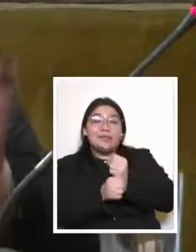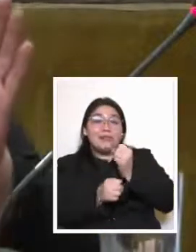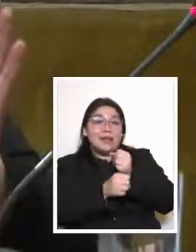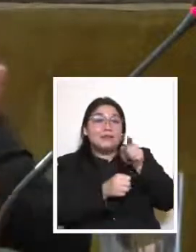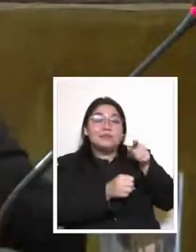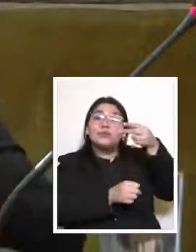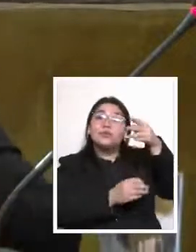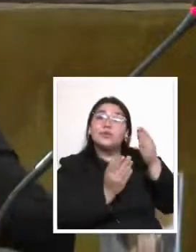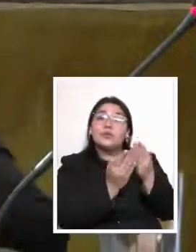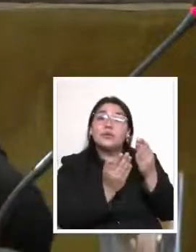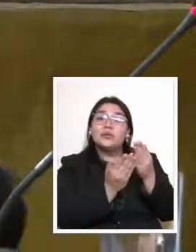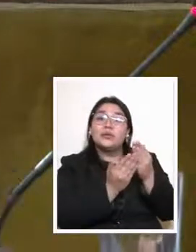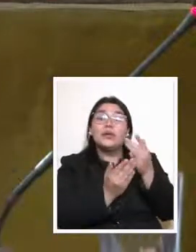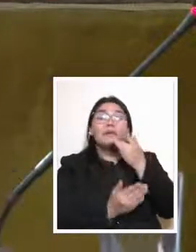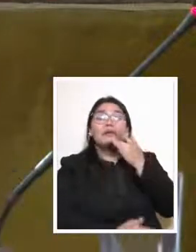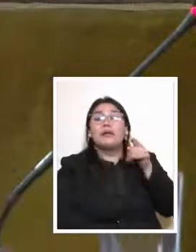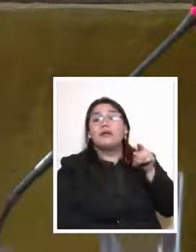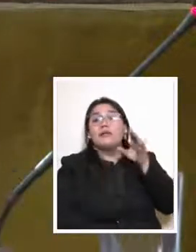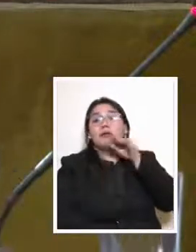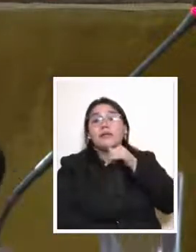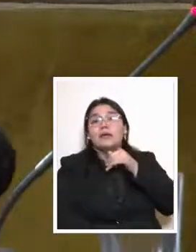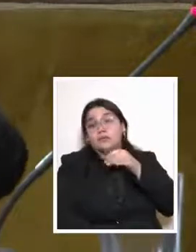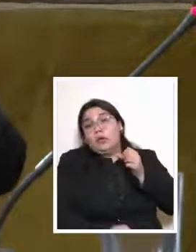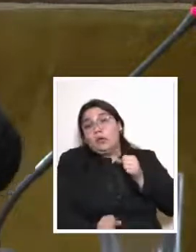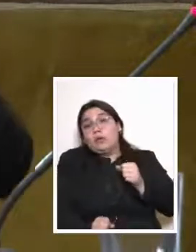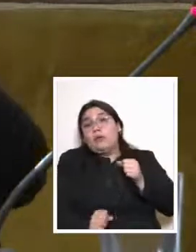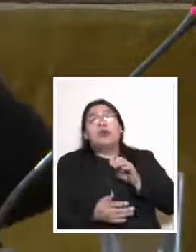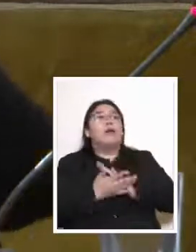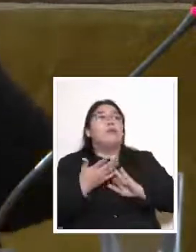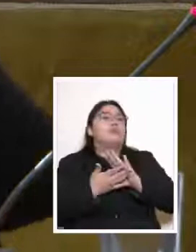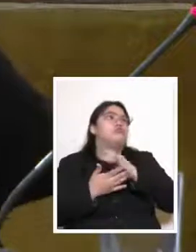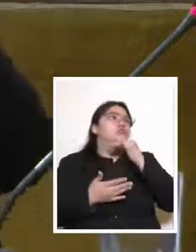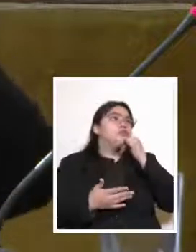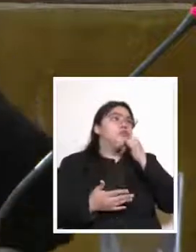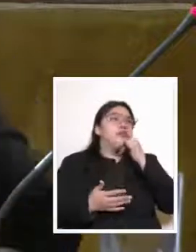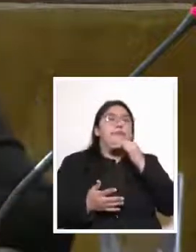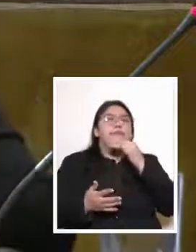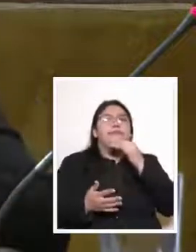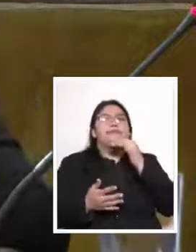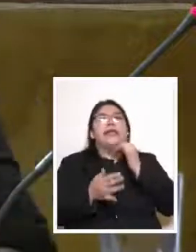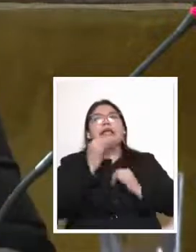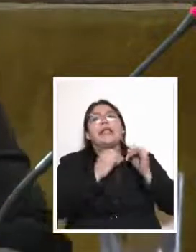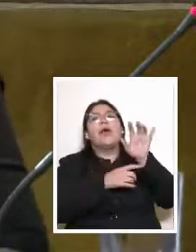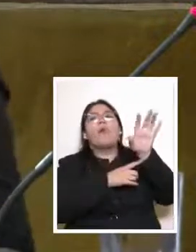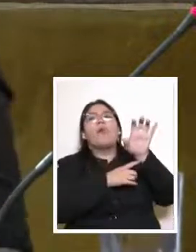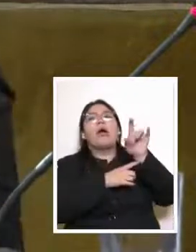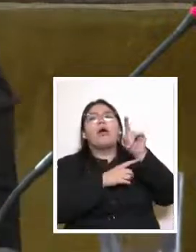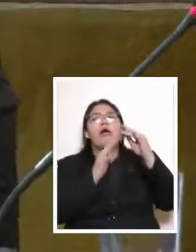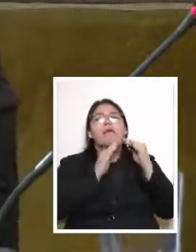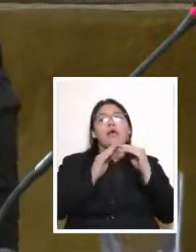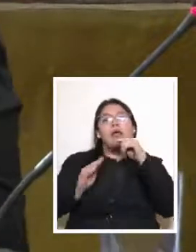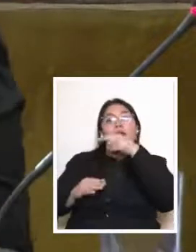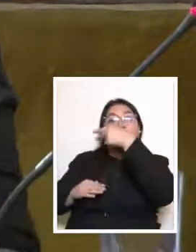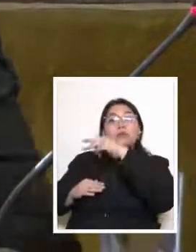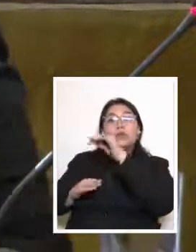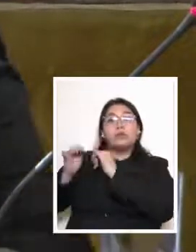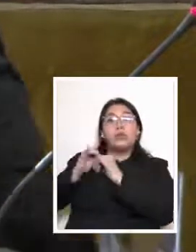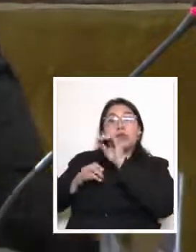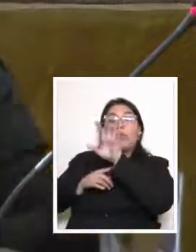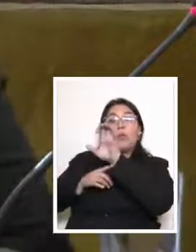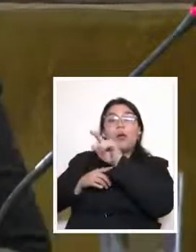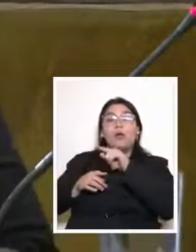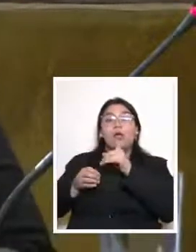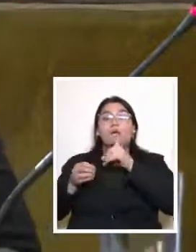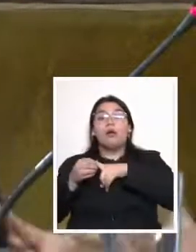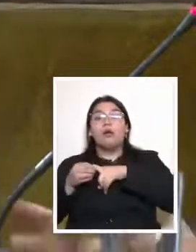tampoco tenía impresora en su casa, porque yo le podría haber mandado, se podría haber conectado con el wifi y del vecino a lo mejor, pero tampoco era válido porque no